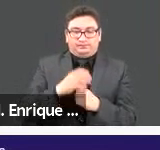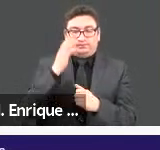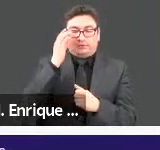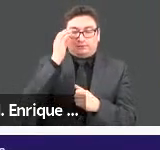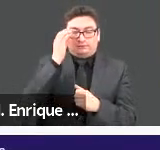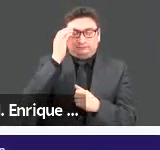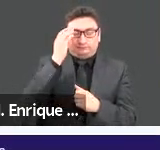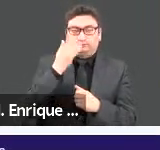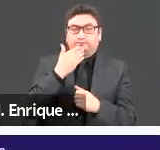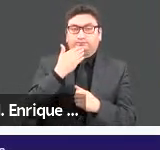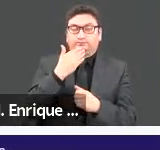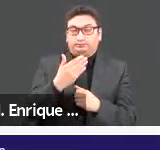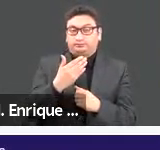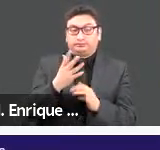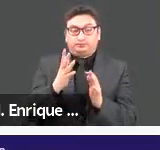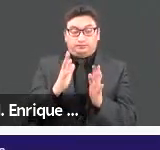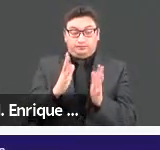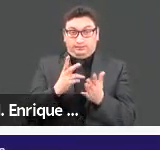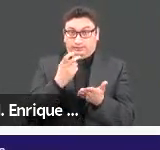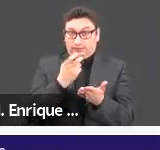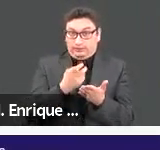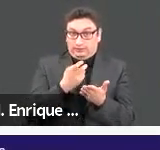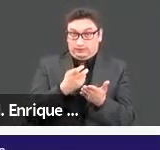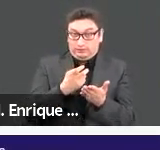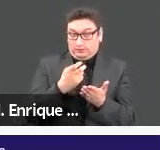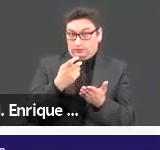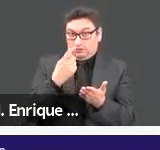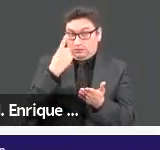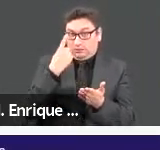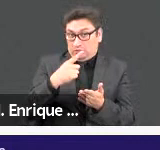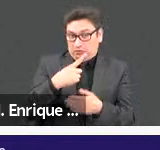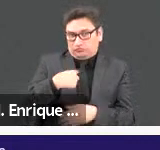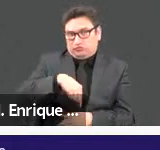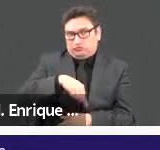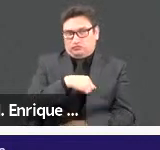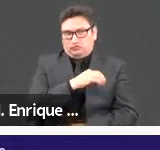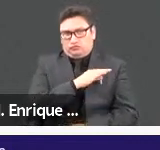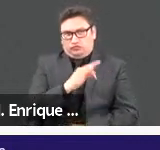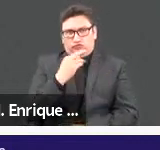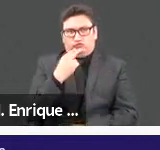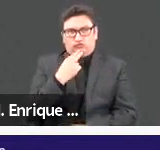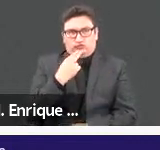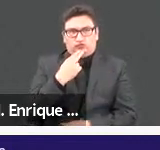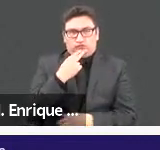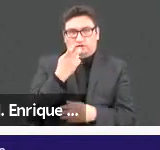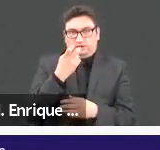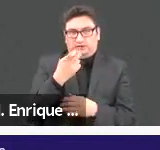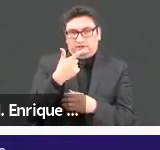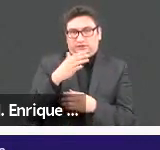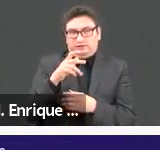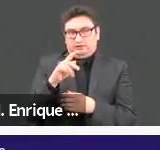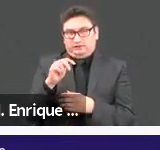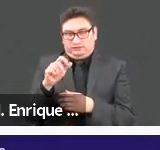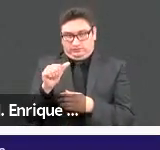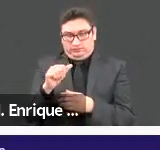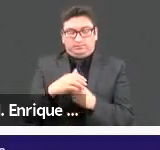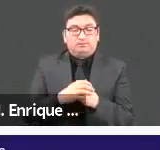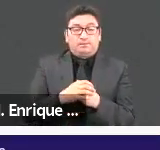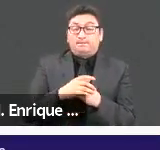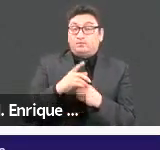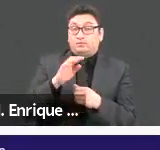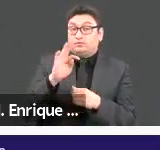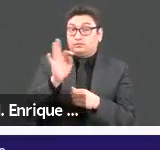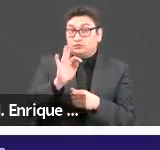ahora, esto es para lo que nos puede ser de mucha utilidad aquí la Gaceta. Si nosotros